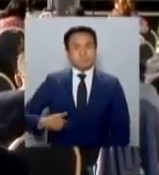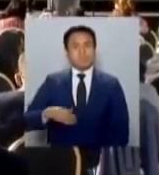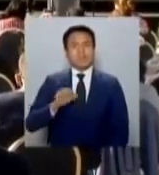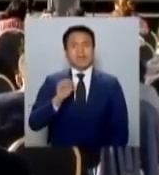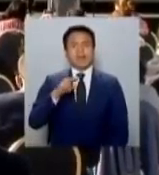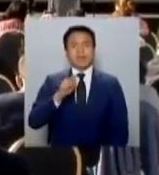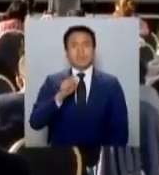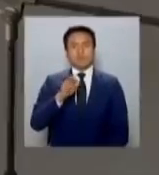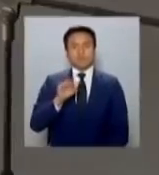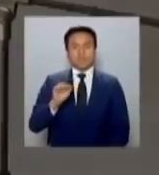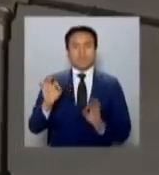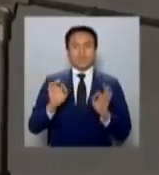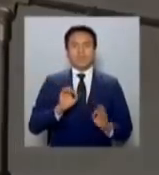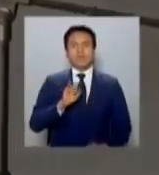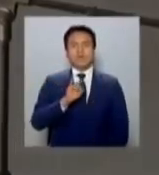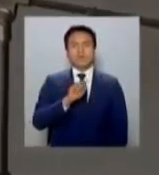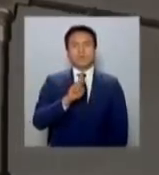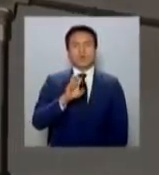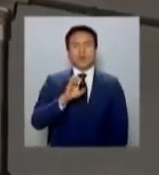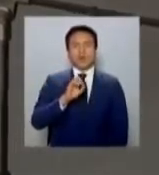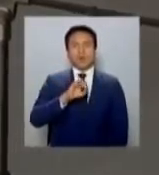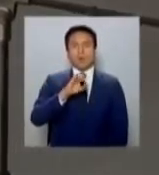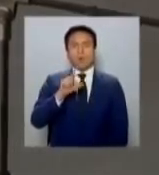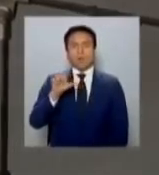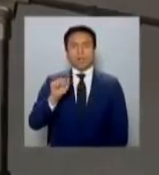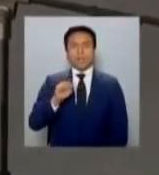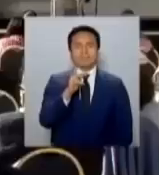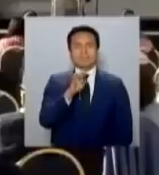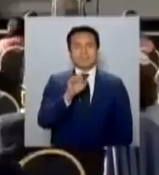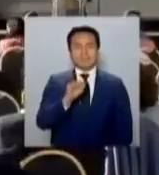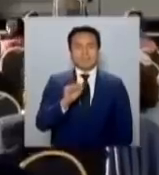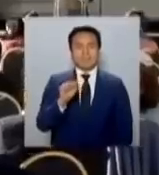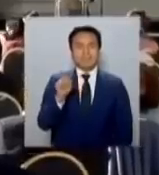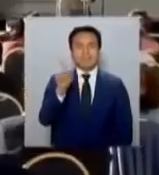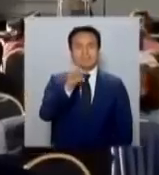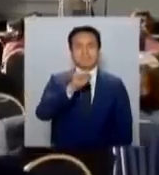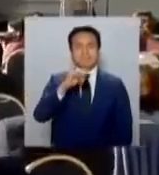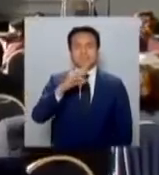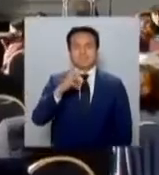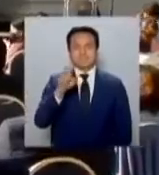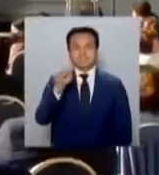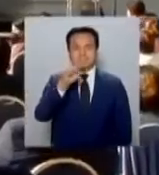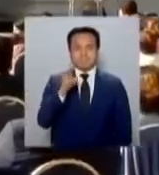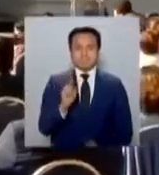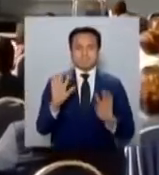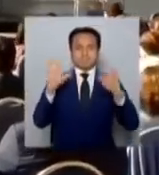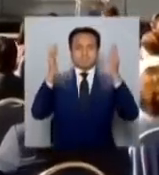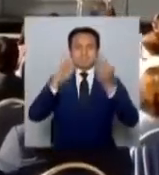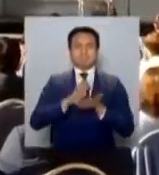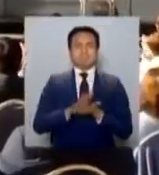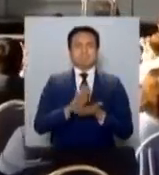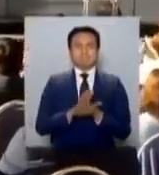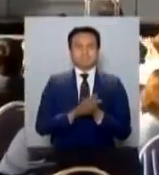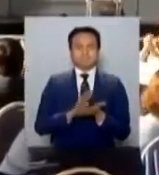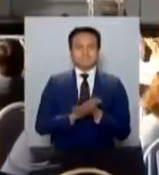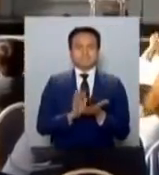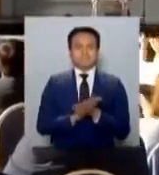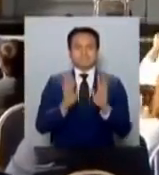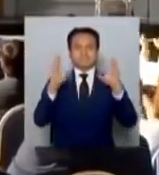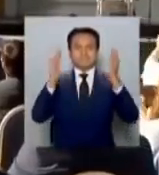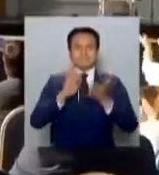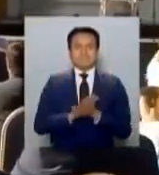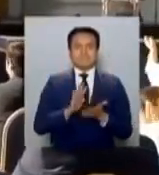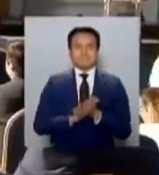manifestaciones, puede resultar muy irritante para algunos. Por otro lado, ayer Iskia Siches manifestó que el gobierno de Boric no